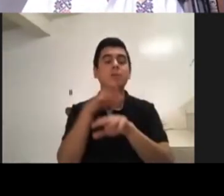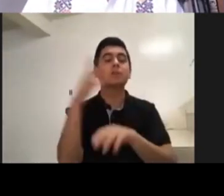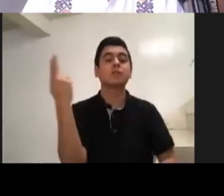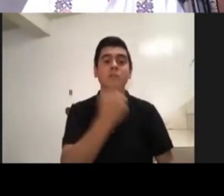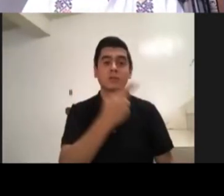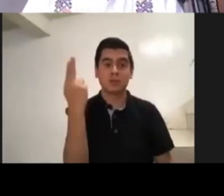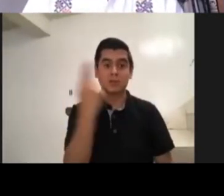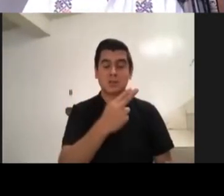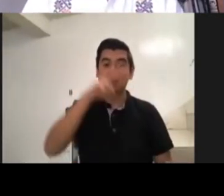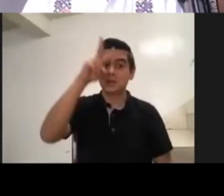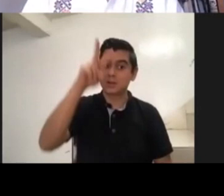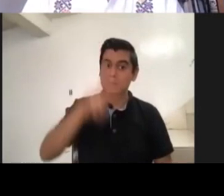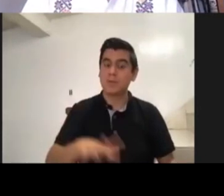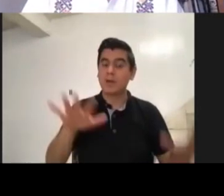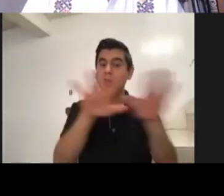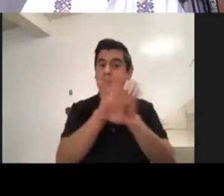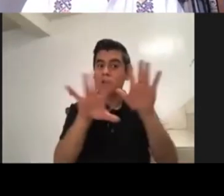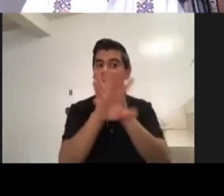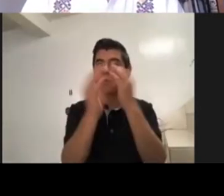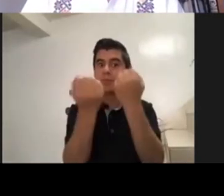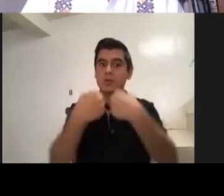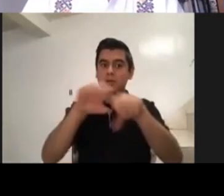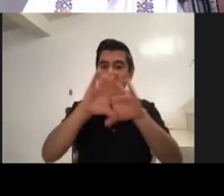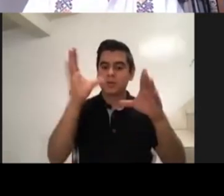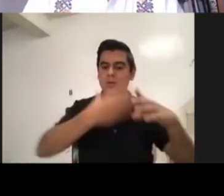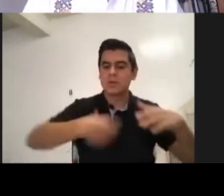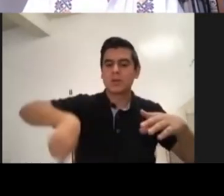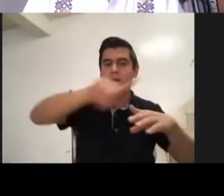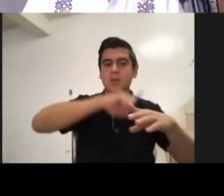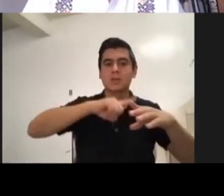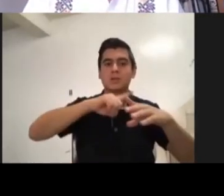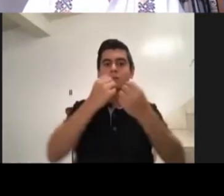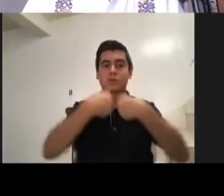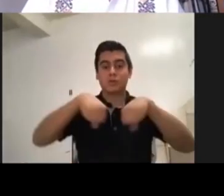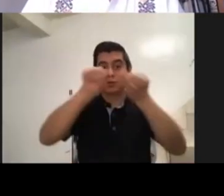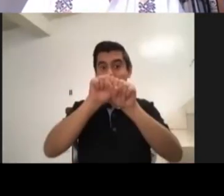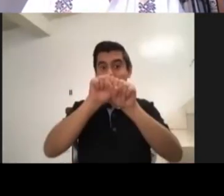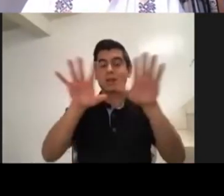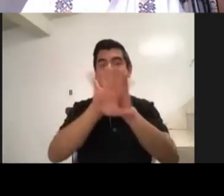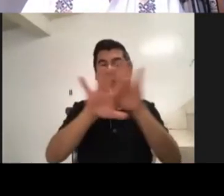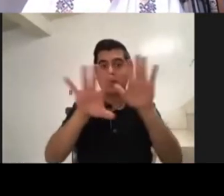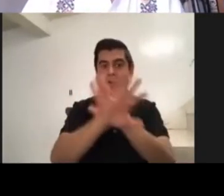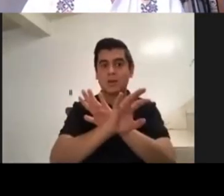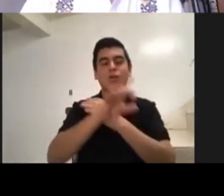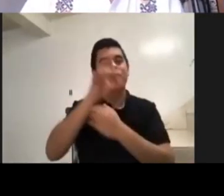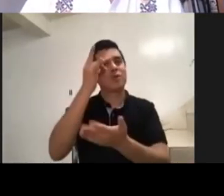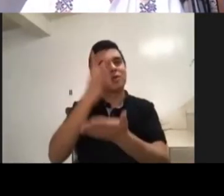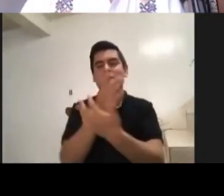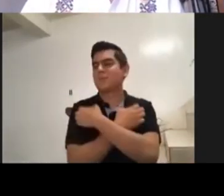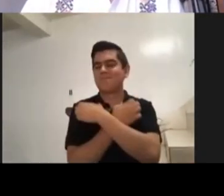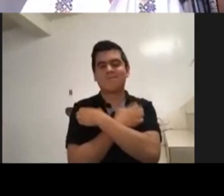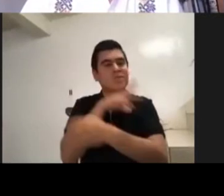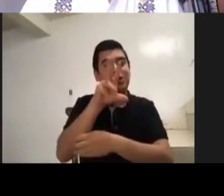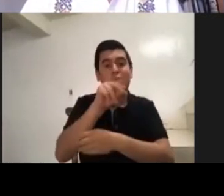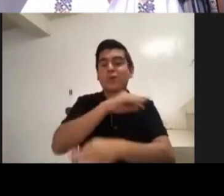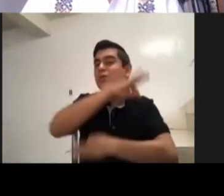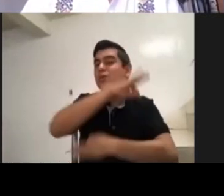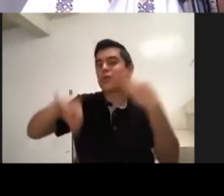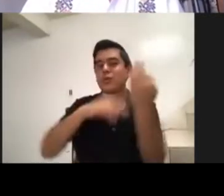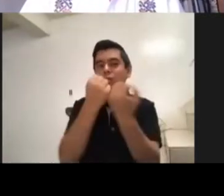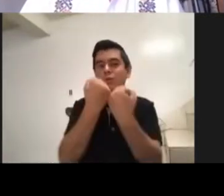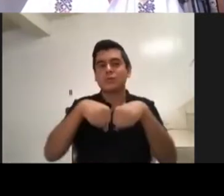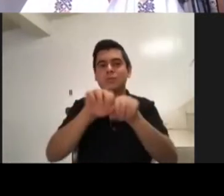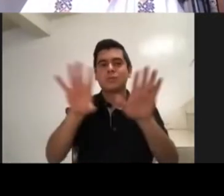cantidad de cambios en la sociedad en su conjunto, no solo en el sector educativo. Bien, vamos a continuar